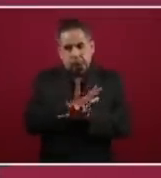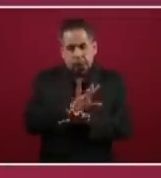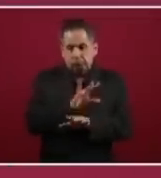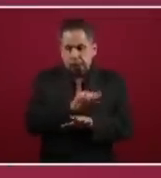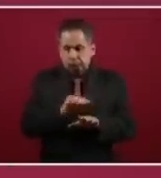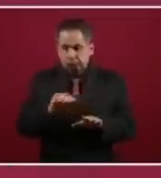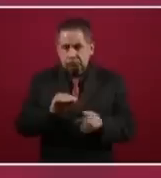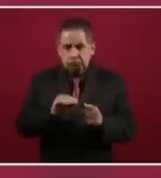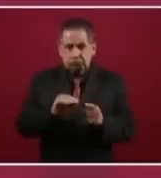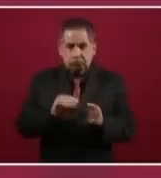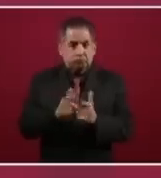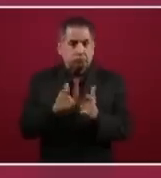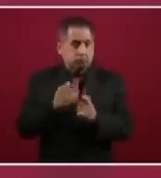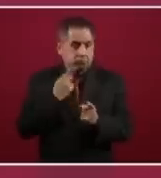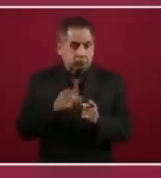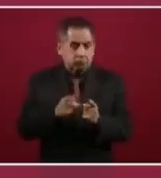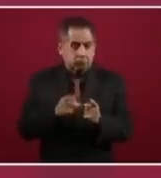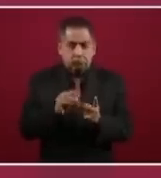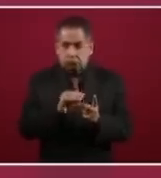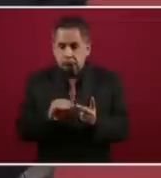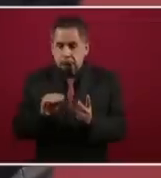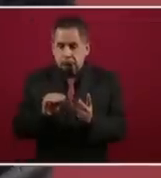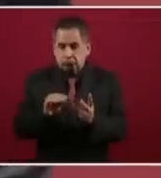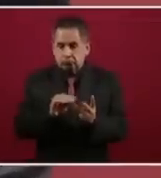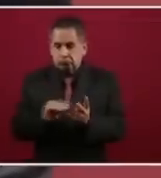en cuatro fases.